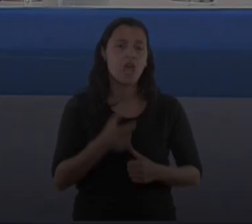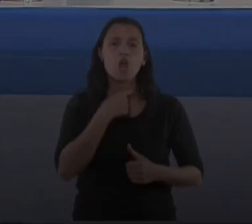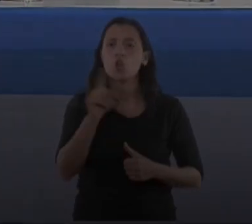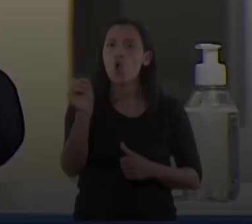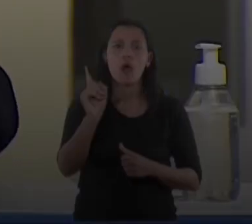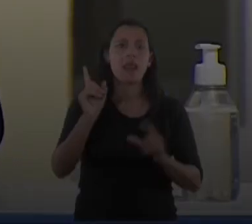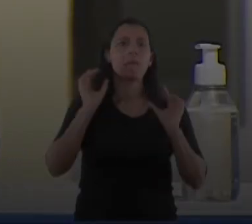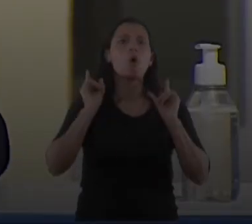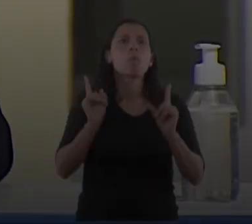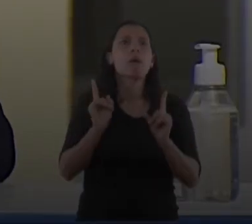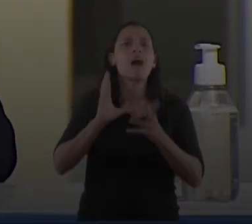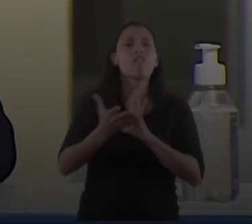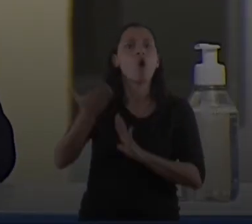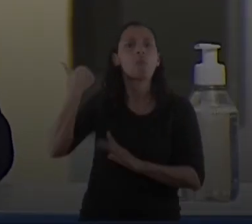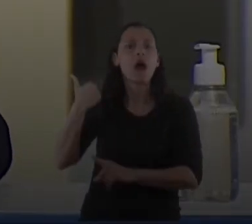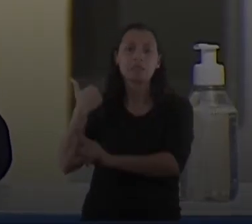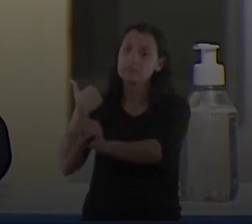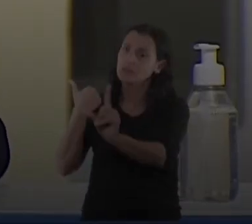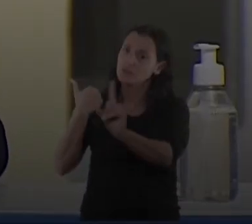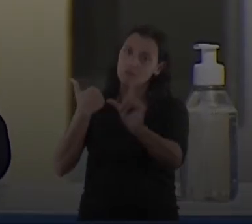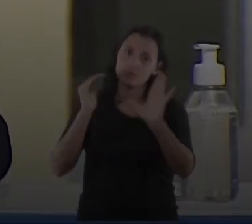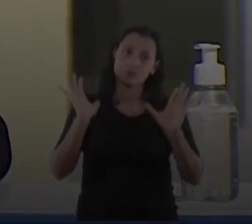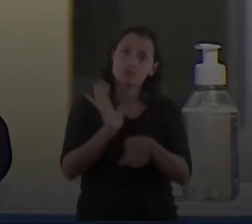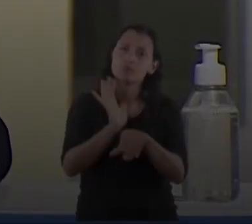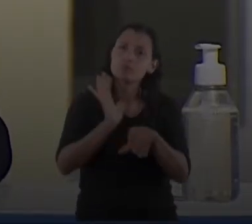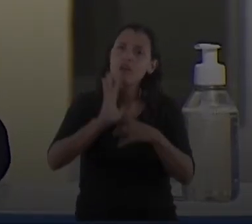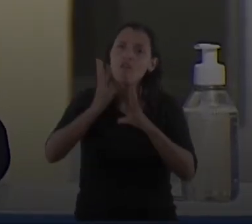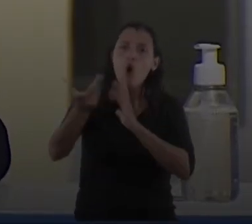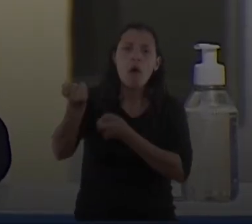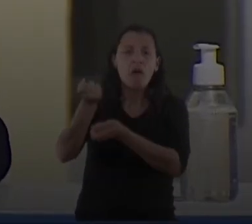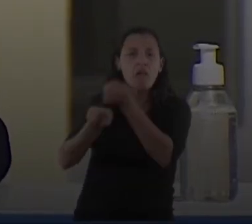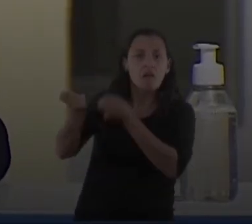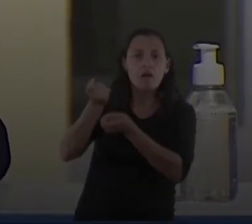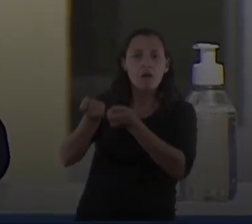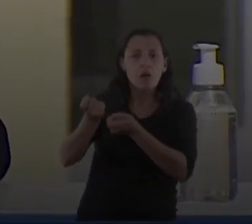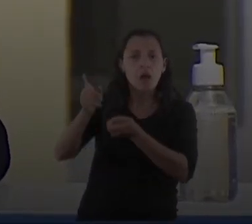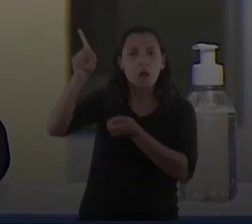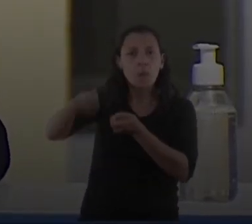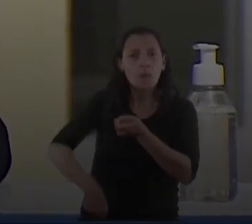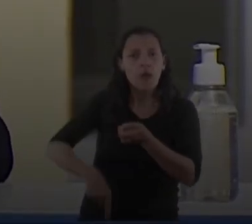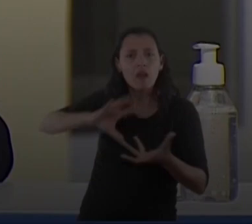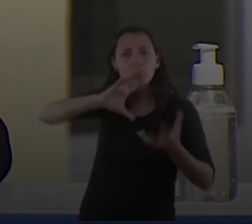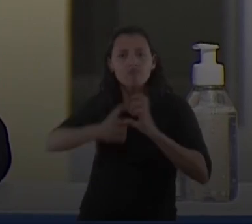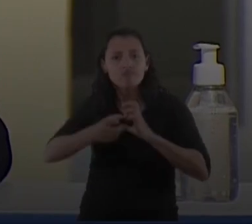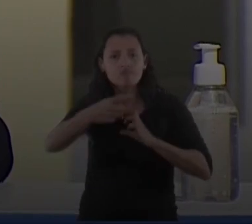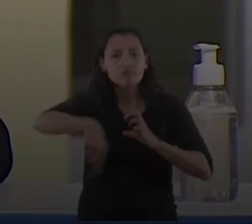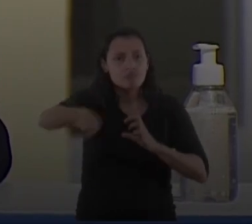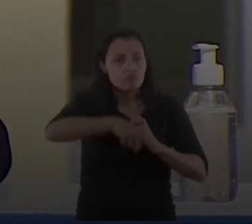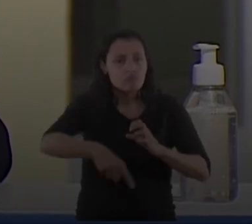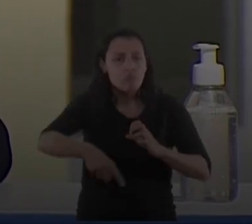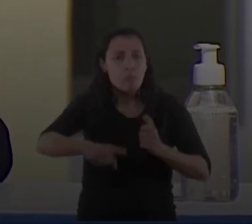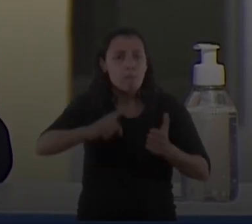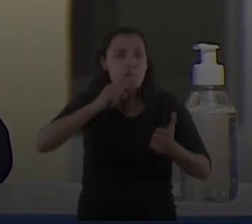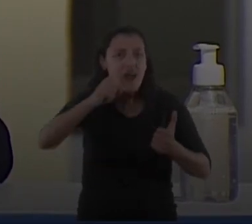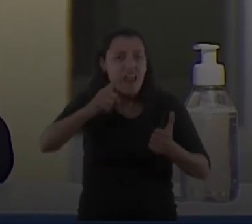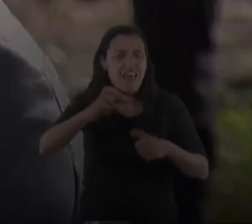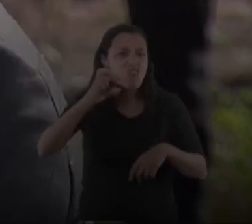apostar a esa timba financiera que nos costó la fuga de decenas de miles de millones de